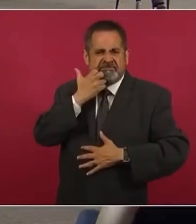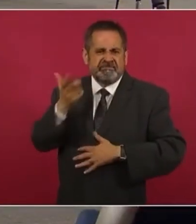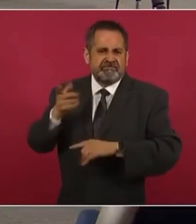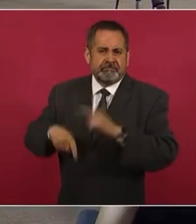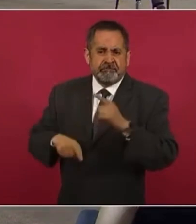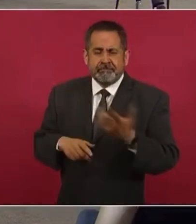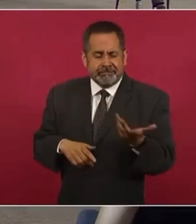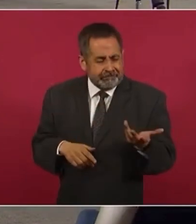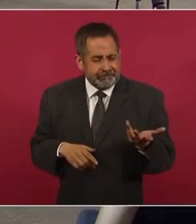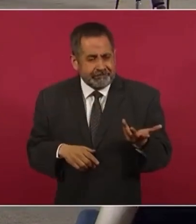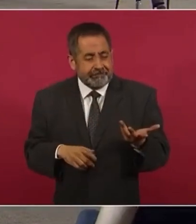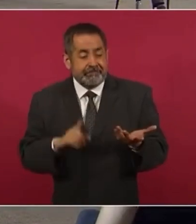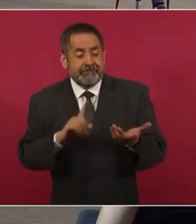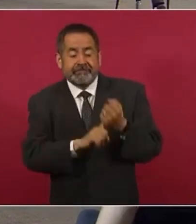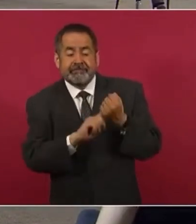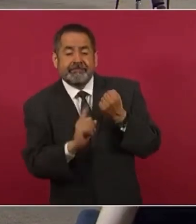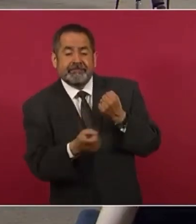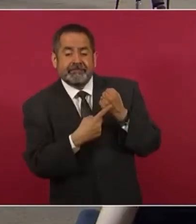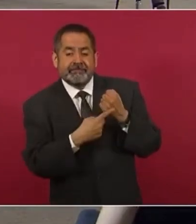los que están detrás,